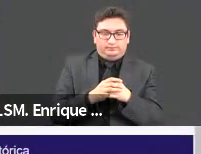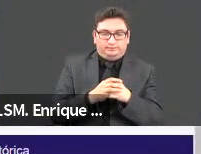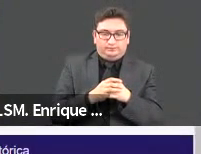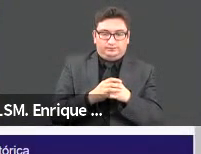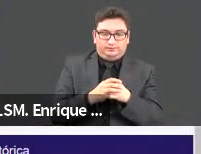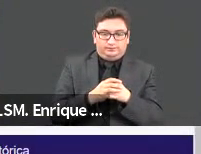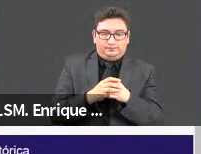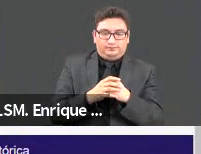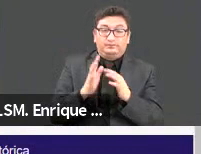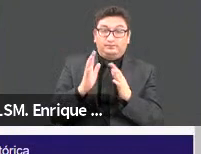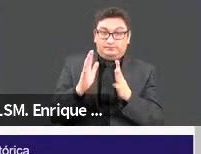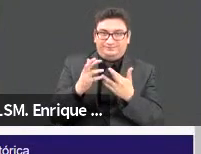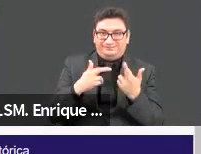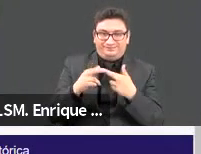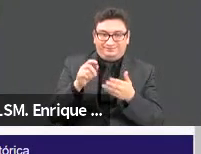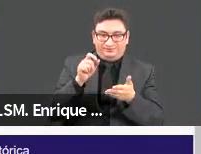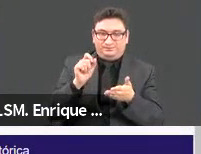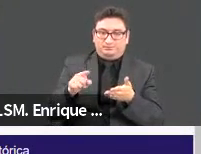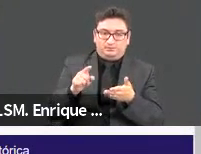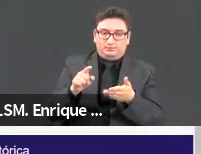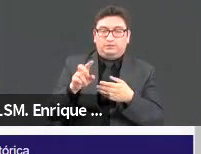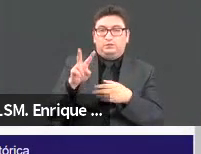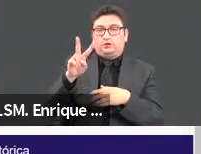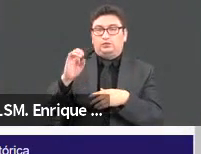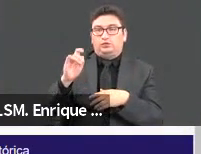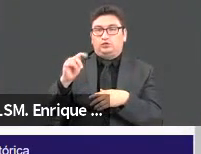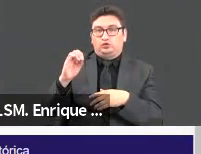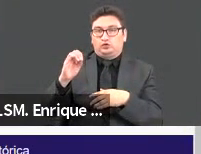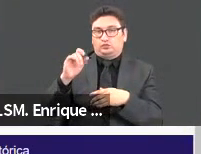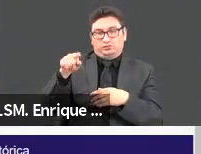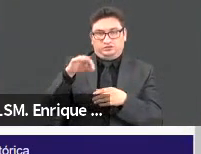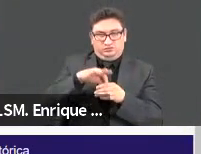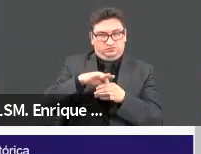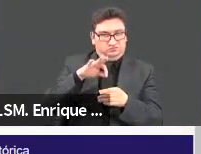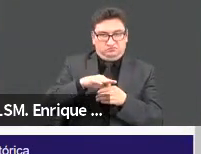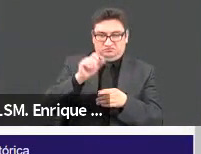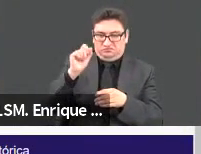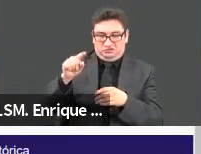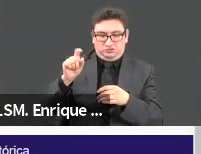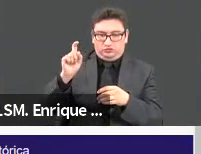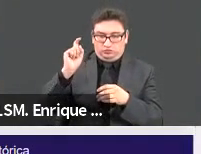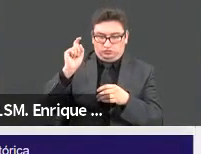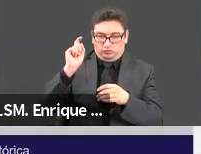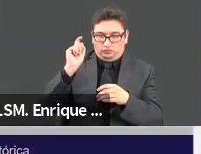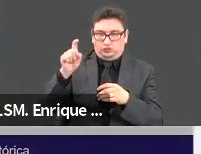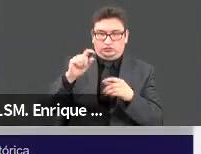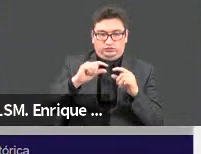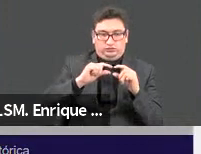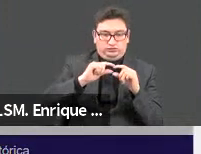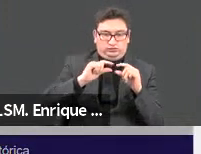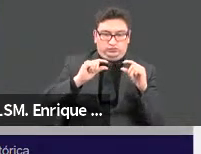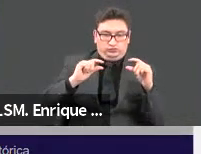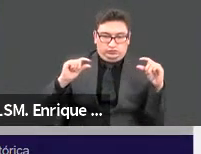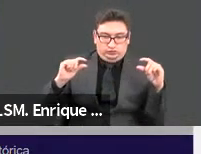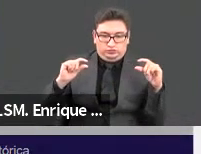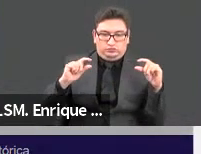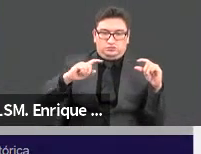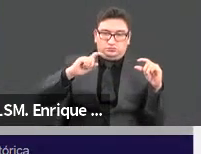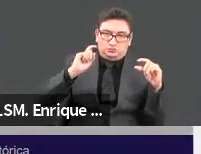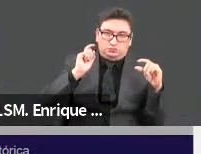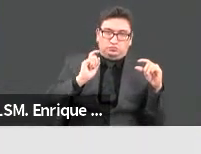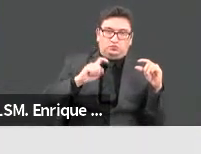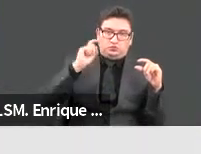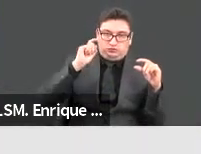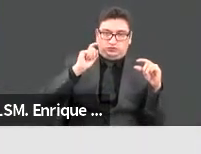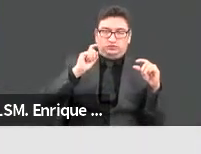Ya estamos acá, igual para el voto en su caso. Lo mismo, damos un clic en el voto asociado y aquí